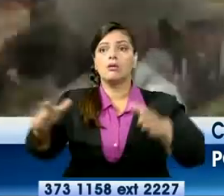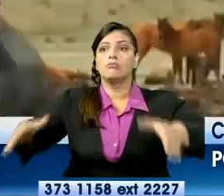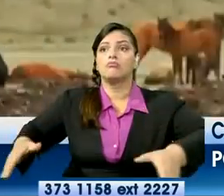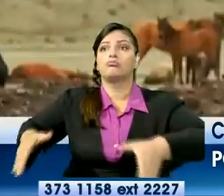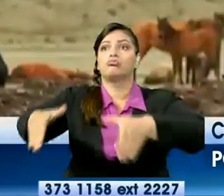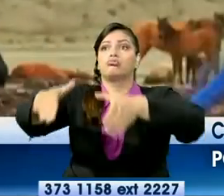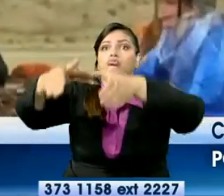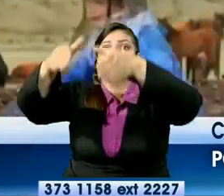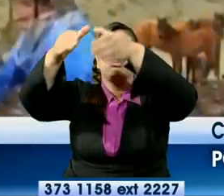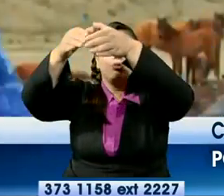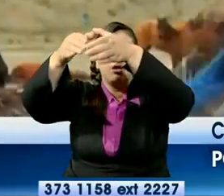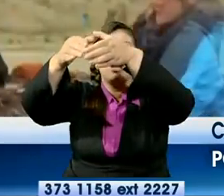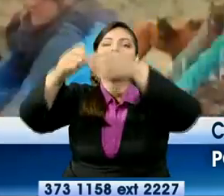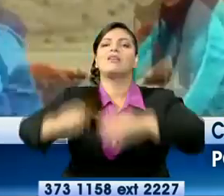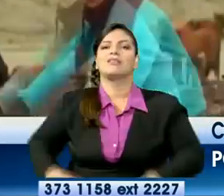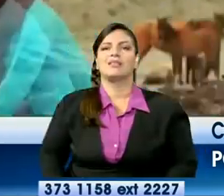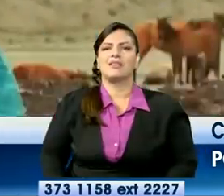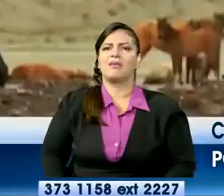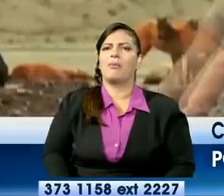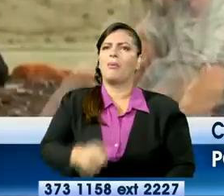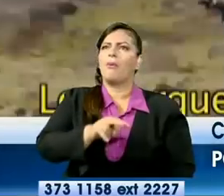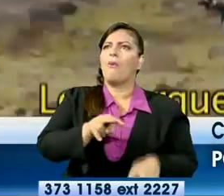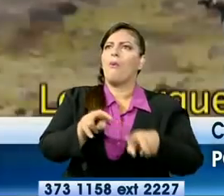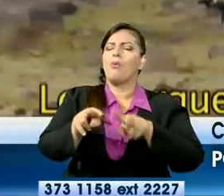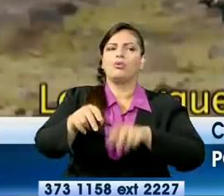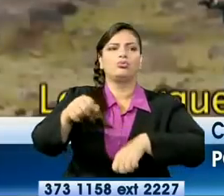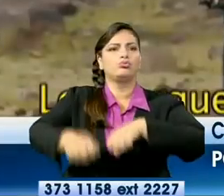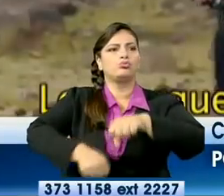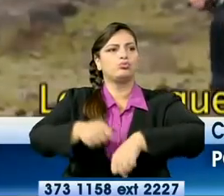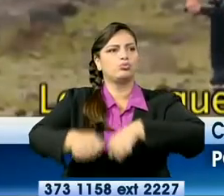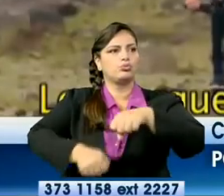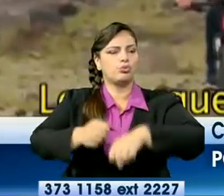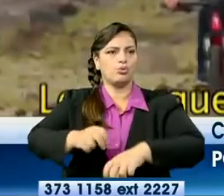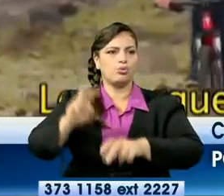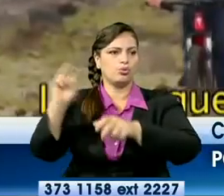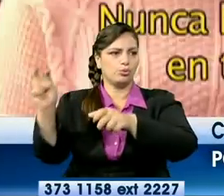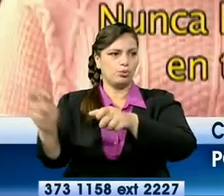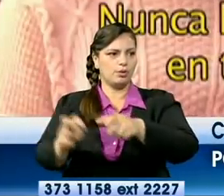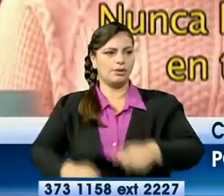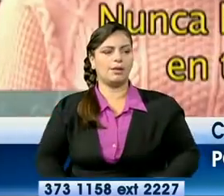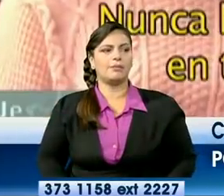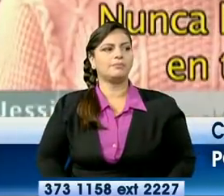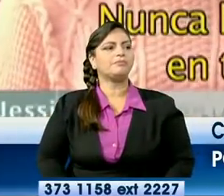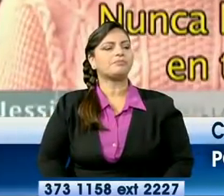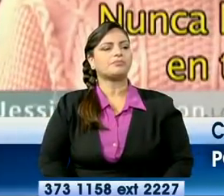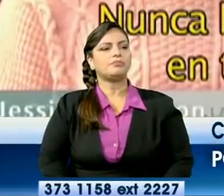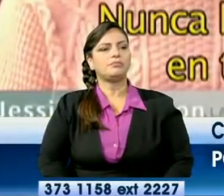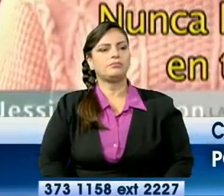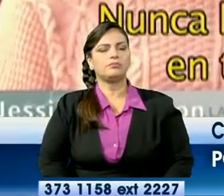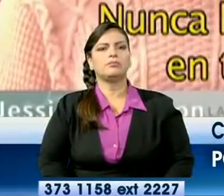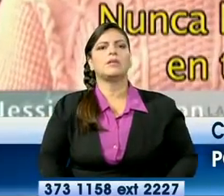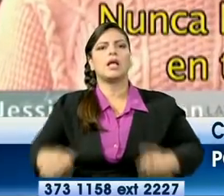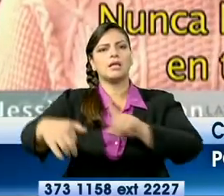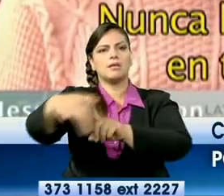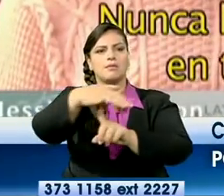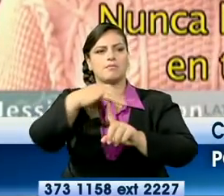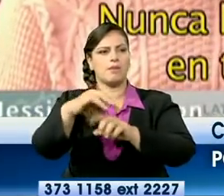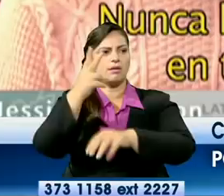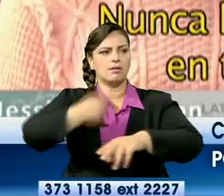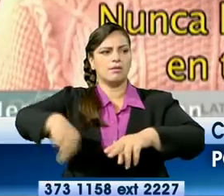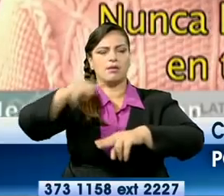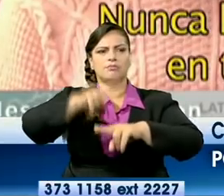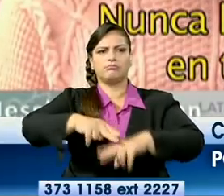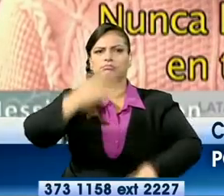mayoría extranjeros, en donde los caminos blancos de nieve. The national parks are really well kept. I haven't seen a national park in such good